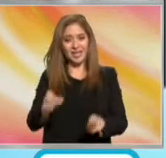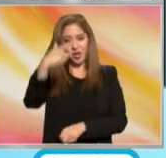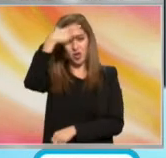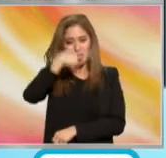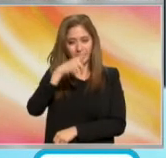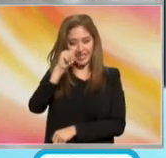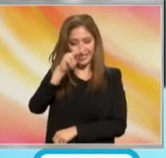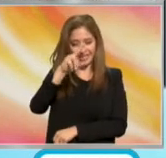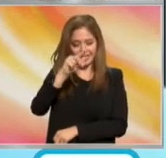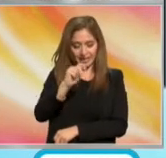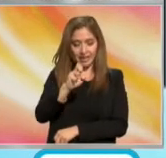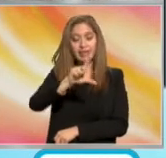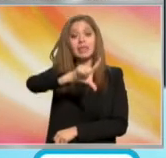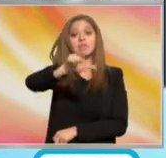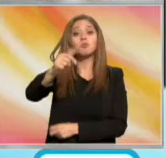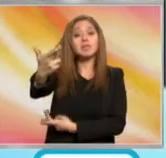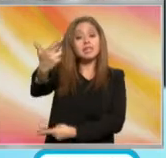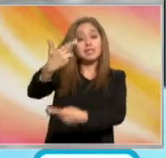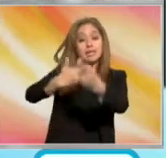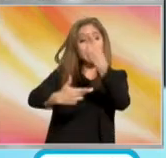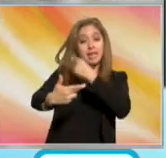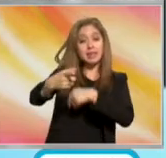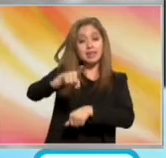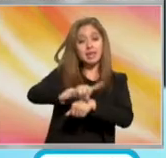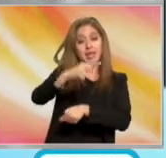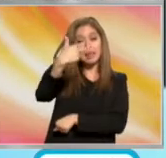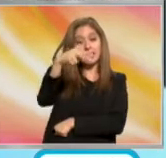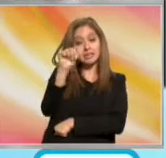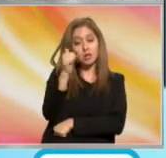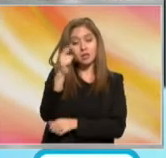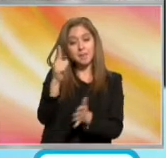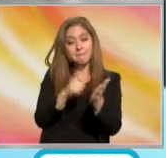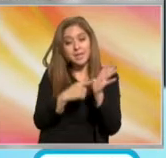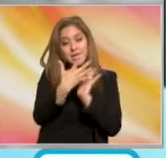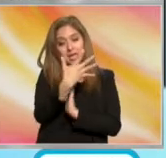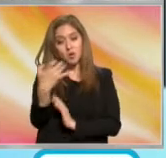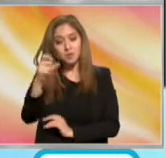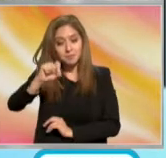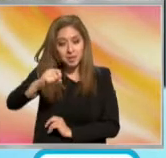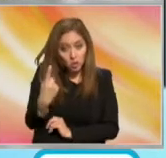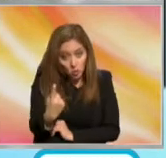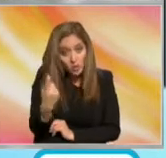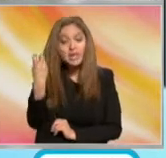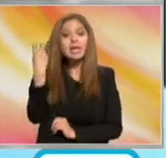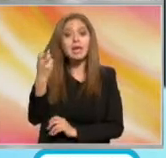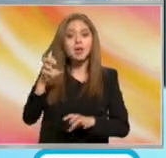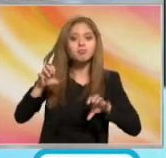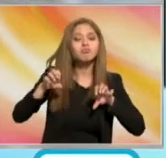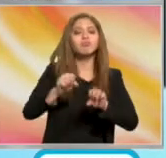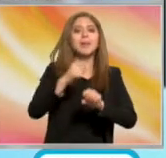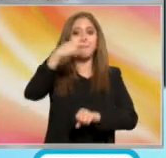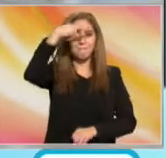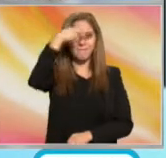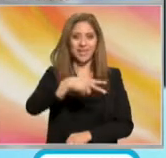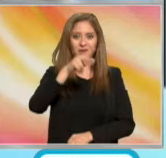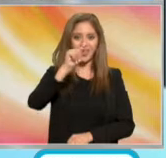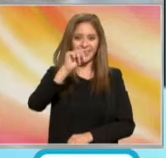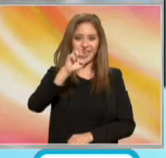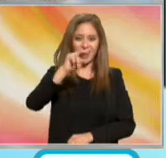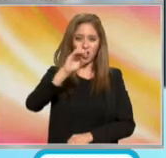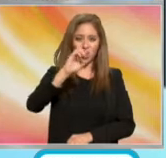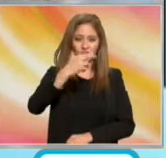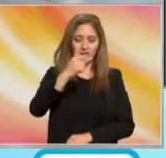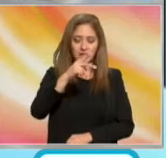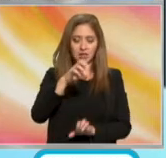para el 13 de agosto de 1521, que es la toma de México Tenochtitlan. Ajá. Y Juan